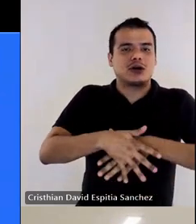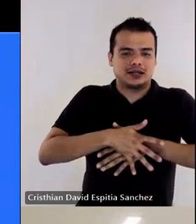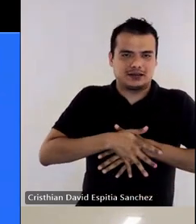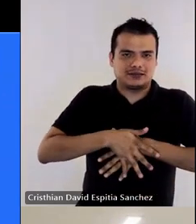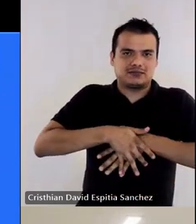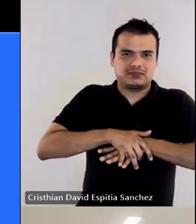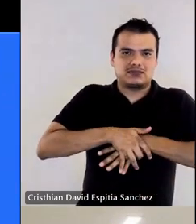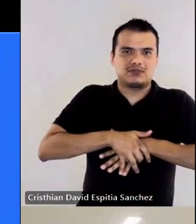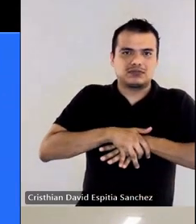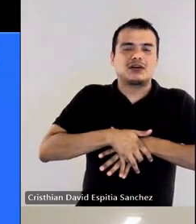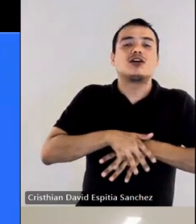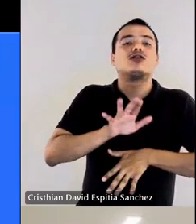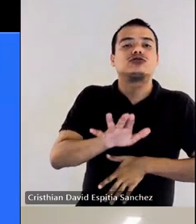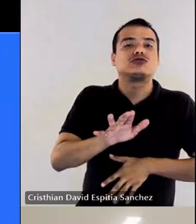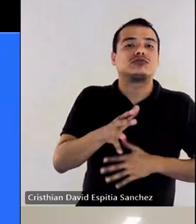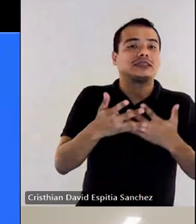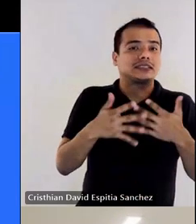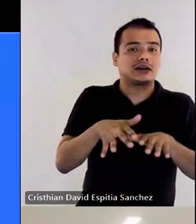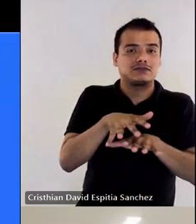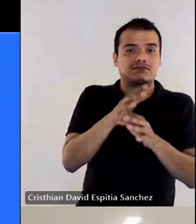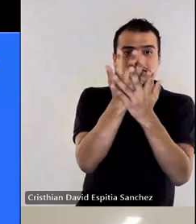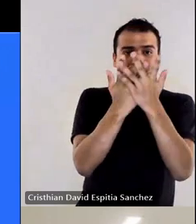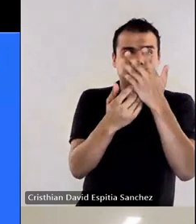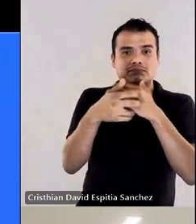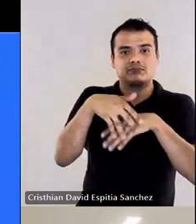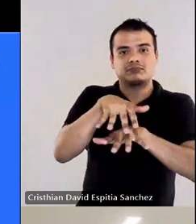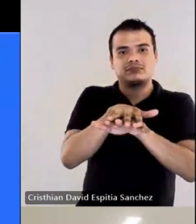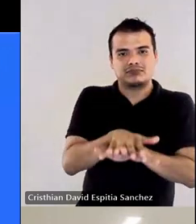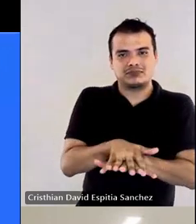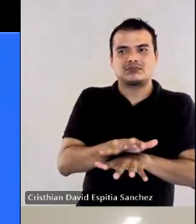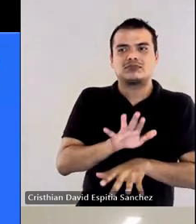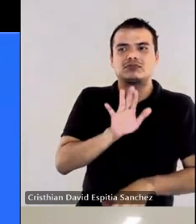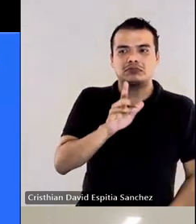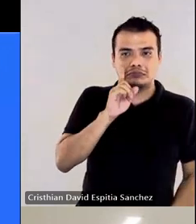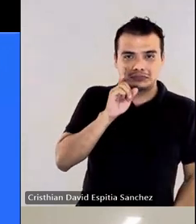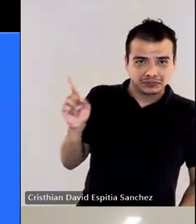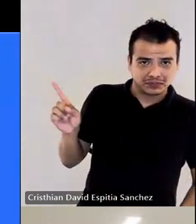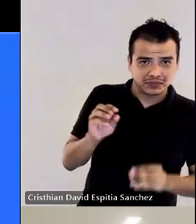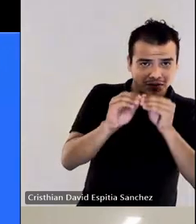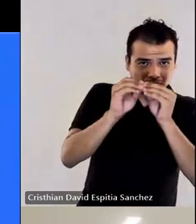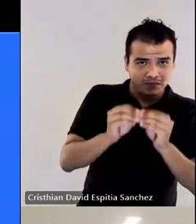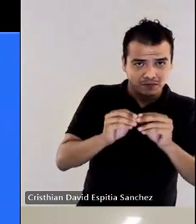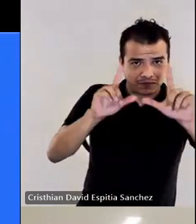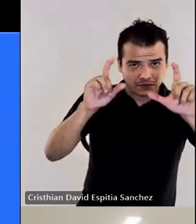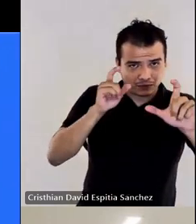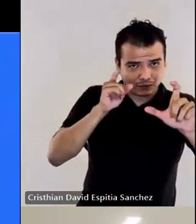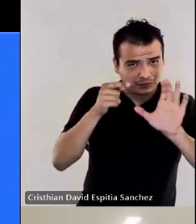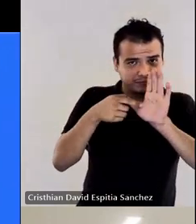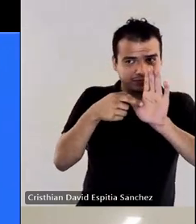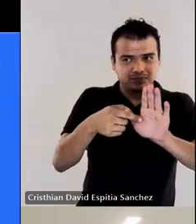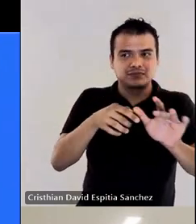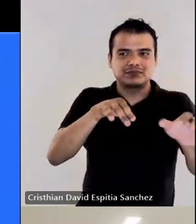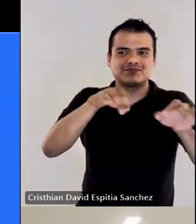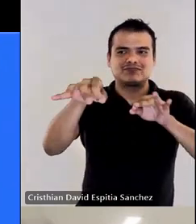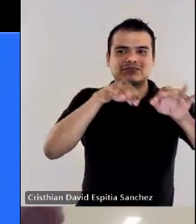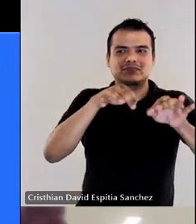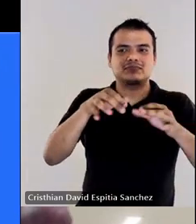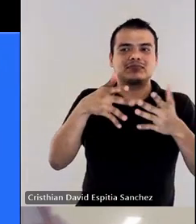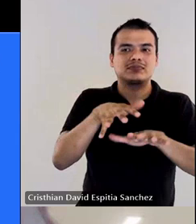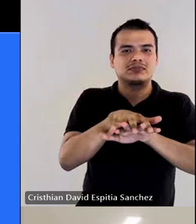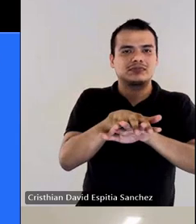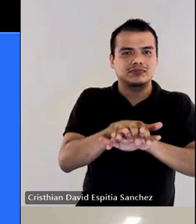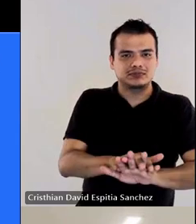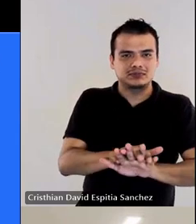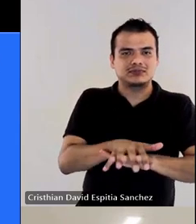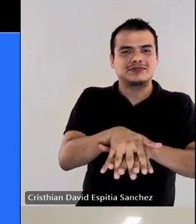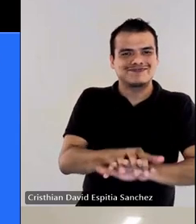otra. Les decía que aquí vemos en la imagen cómo se puede realizar la compresión, donde en ese momento de la compresión es donde vamos a hacer